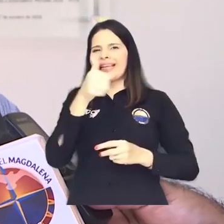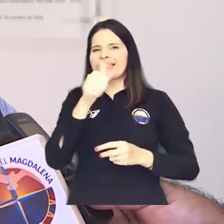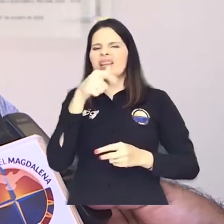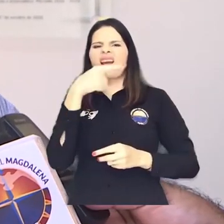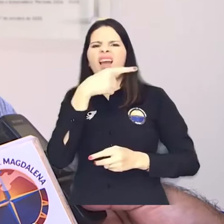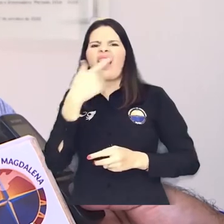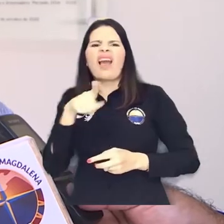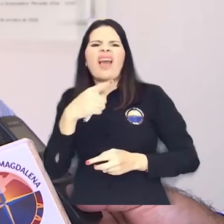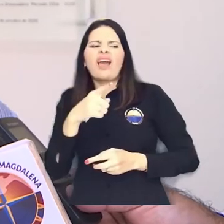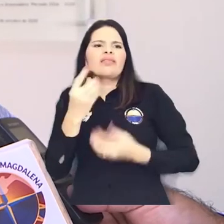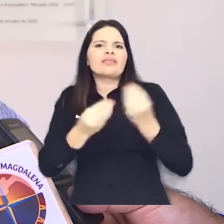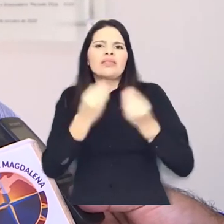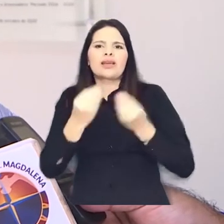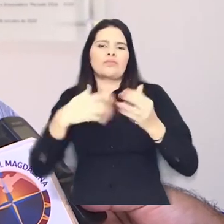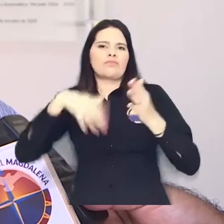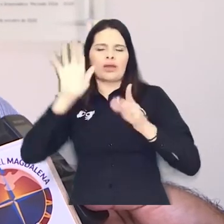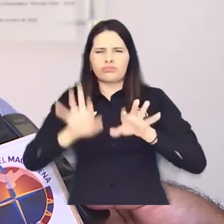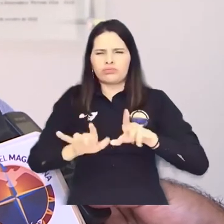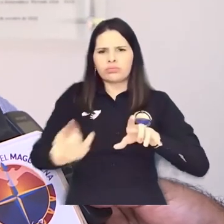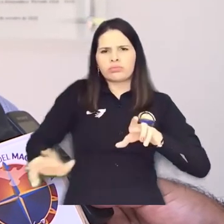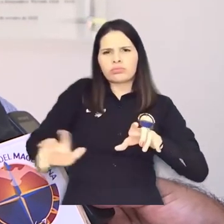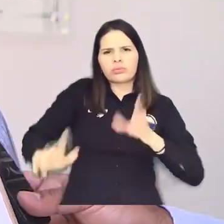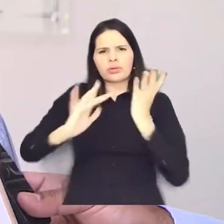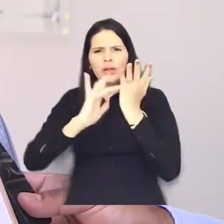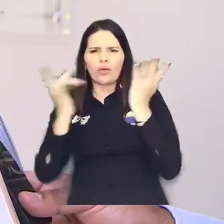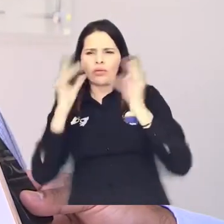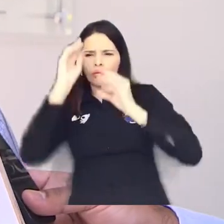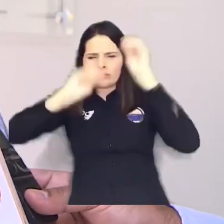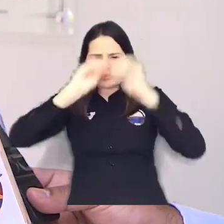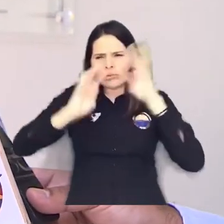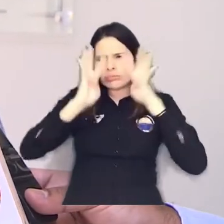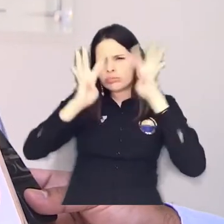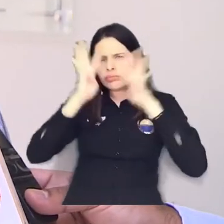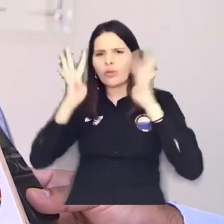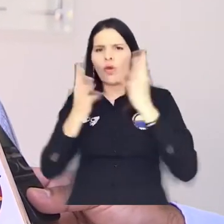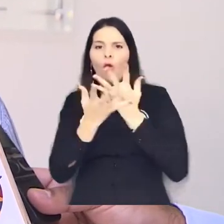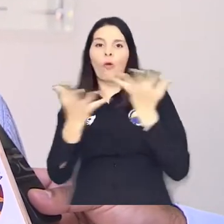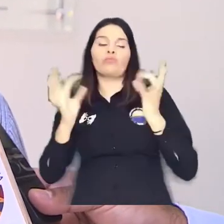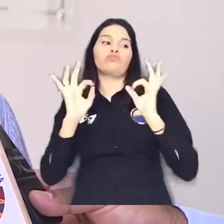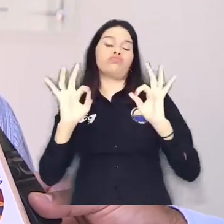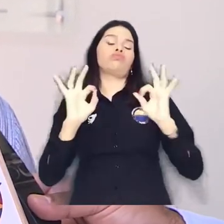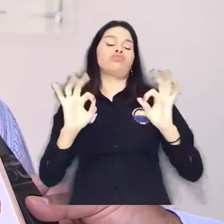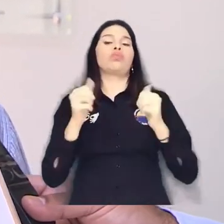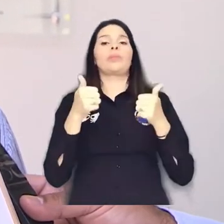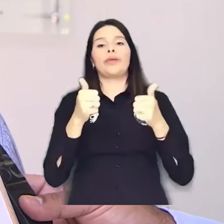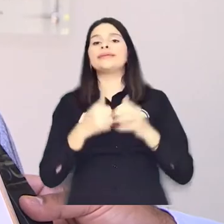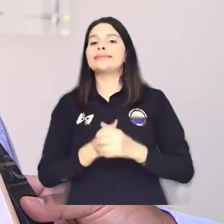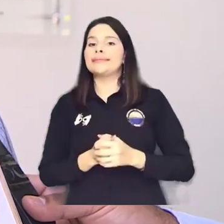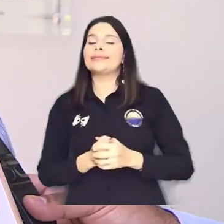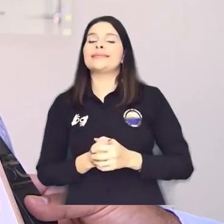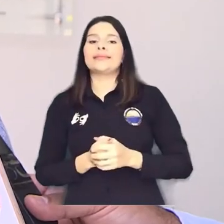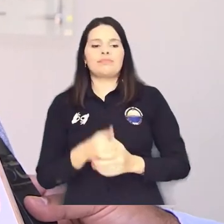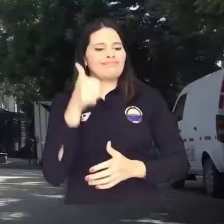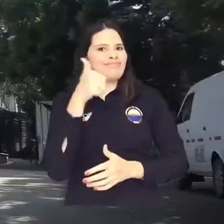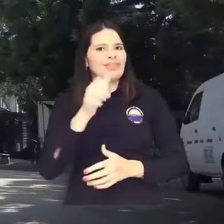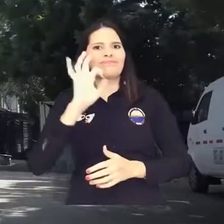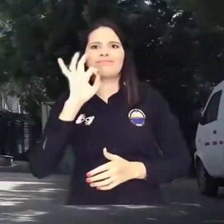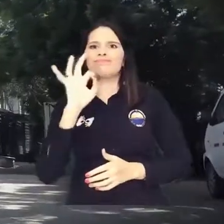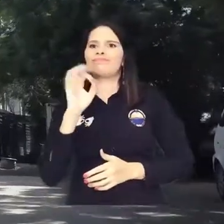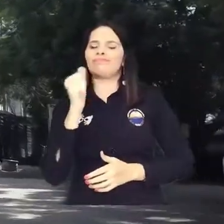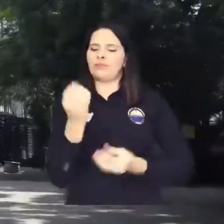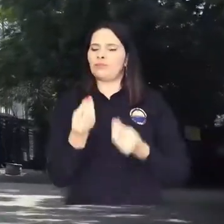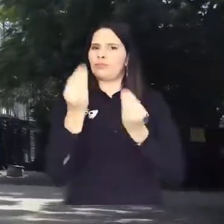tecnología es lo que predomina el emprendimiento la innovación no sólo es hacerla sino hacerla bien